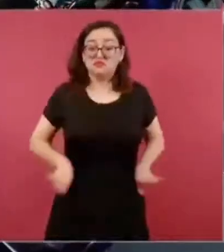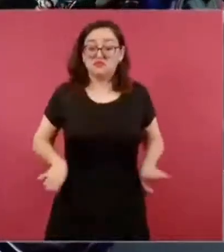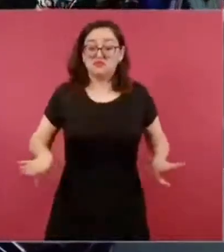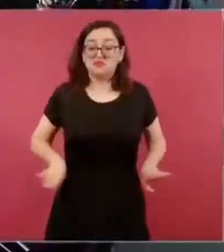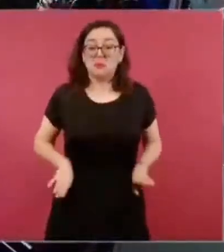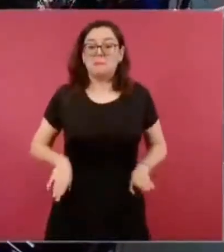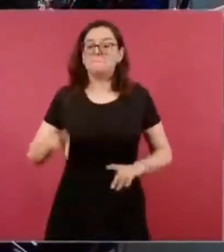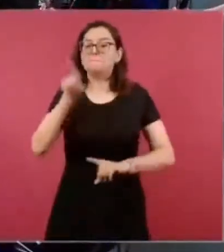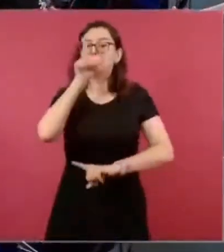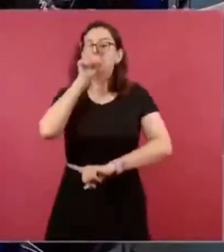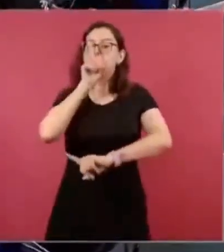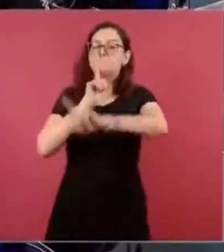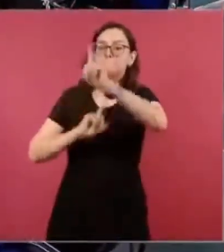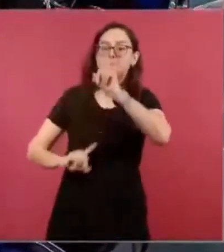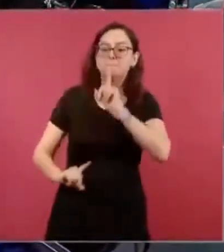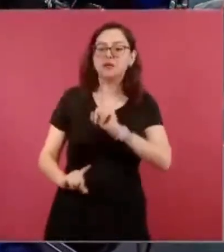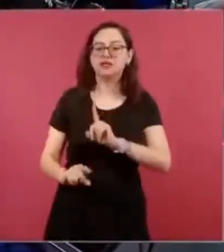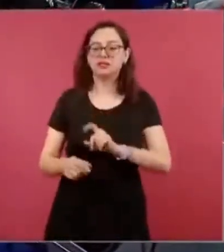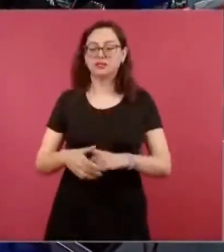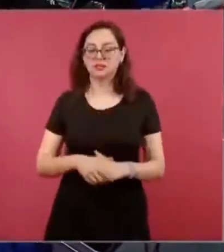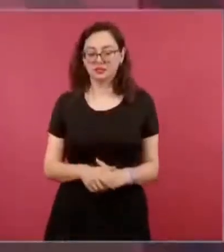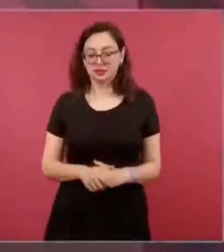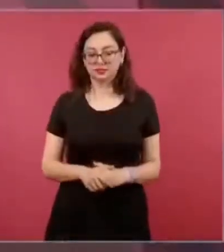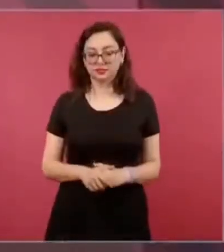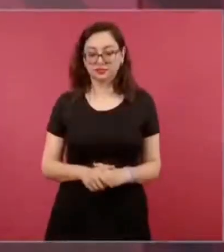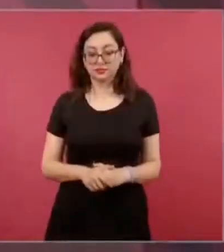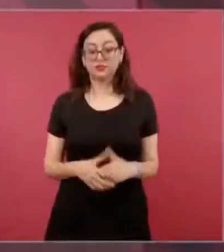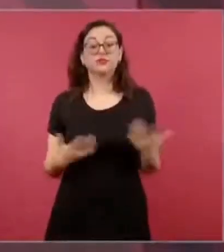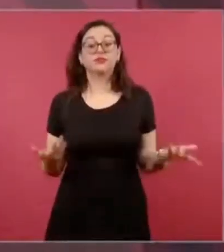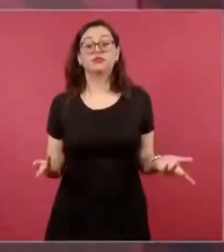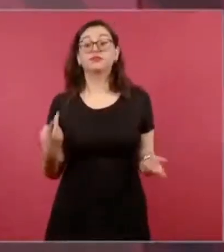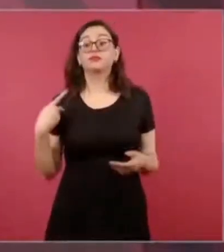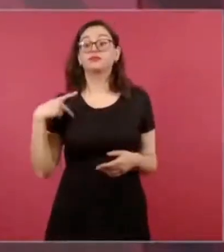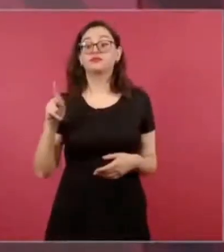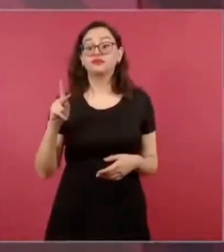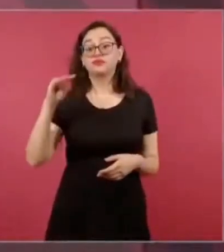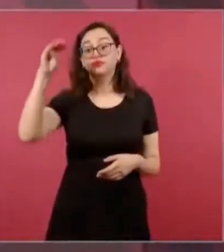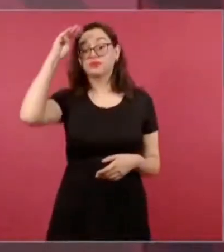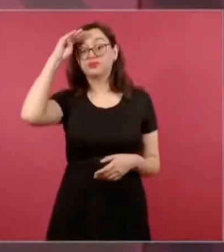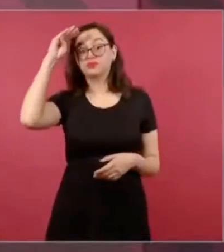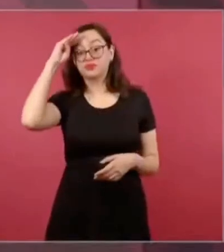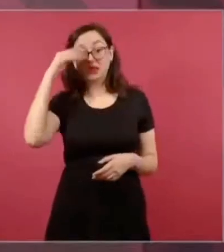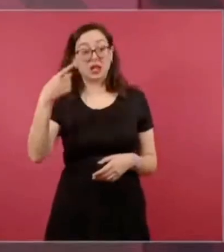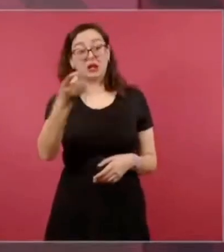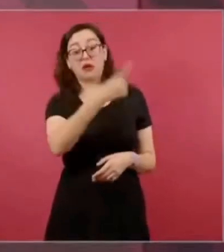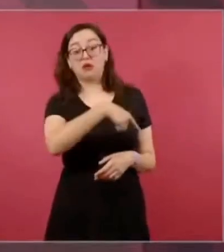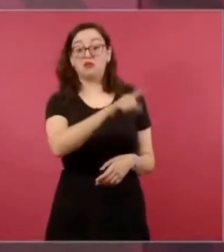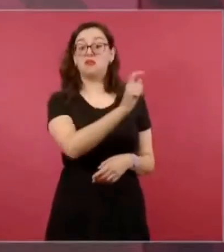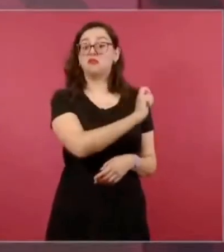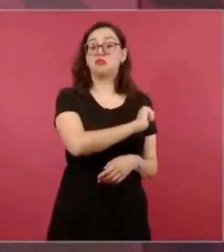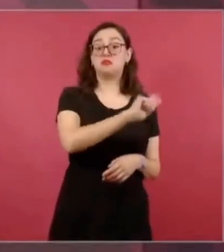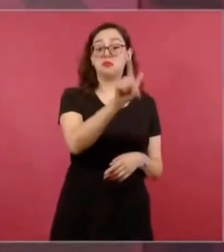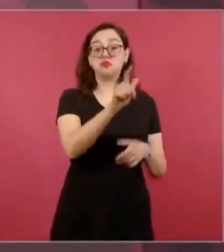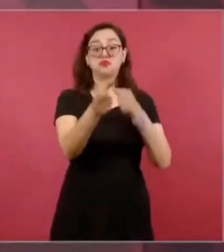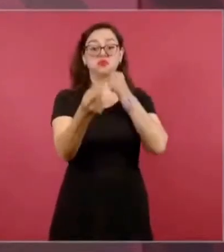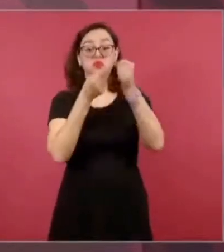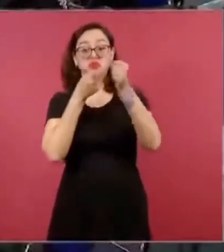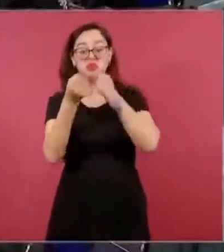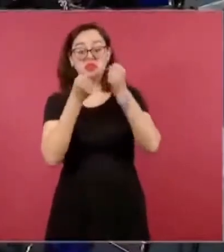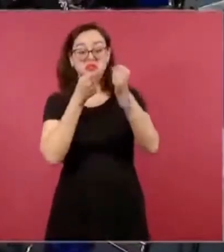Pero ustedes creen que el Premio Nobel del Periodismo y el New York Times